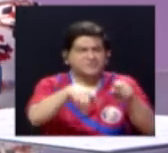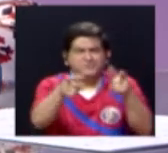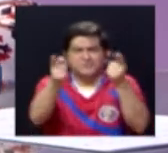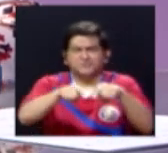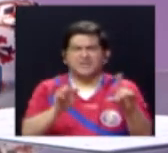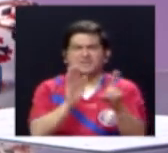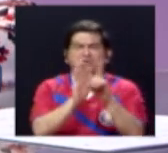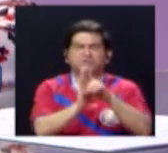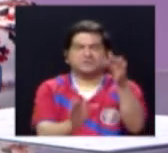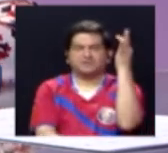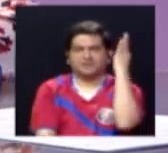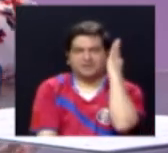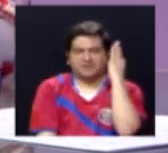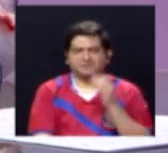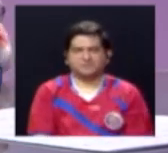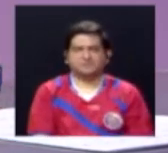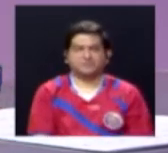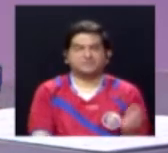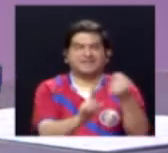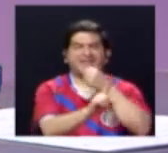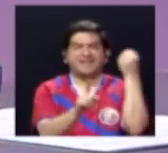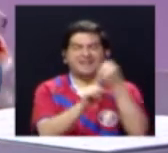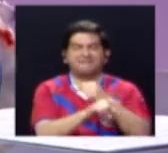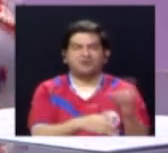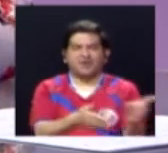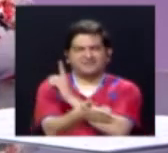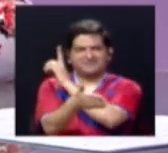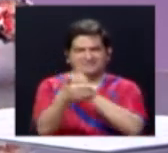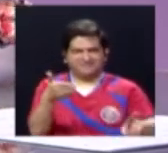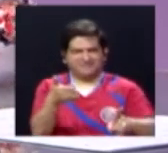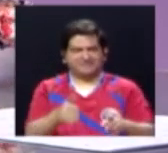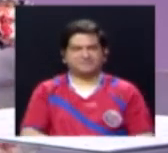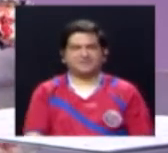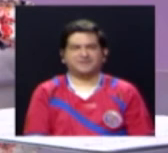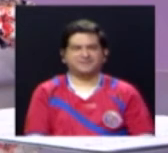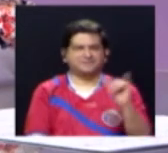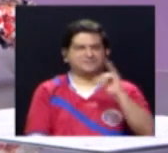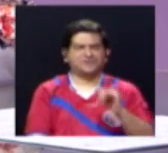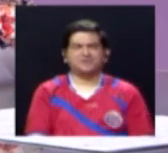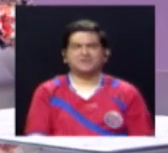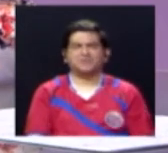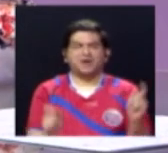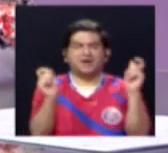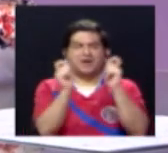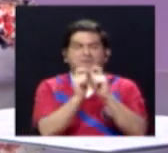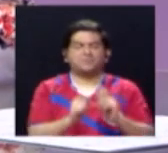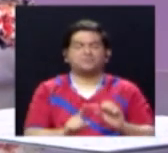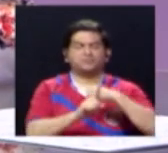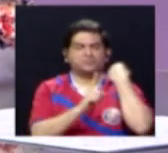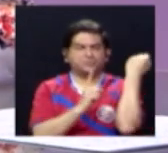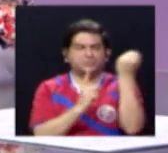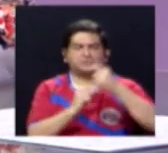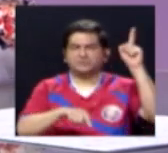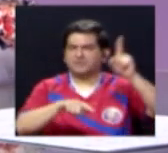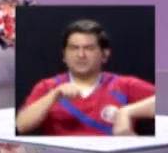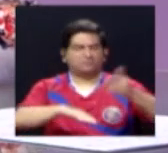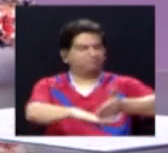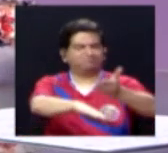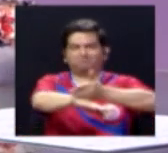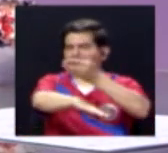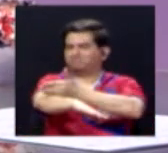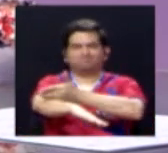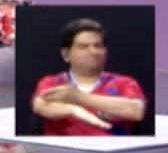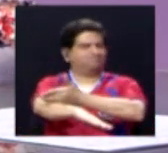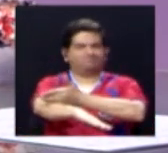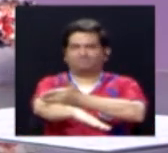con los derechos de las mujeres y como la violencia y la discriminación son el detonante para que una sociedad no pueda avanzar